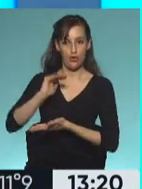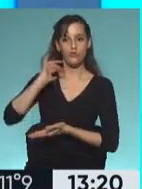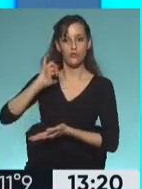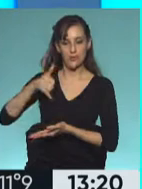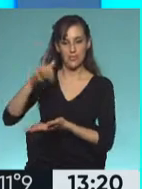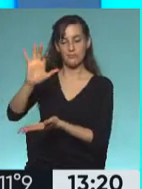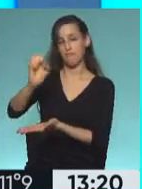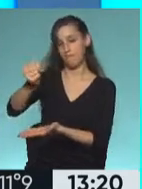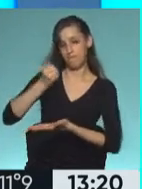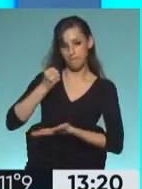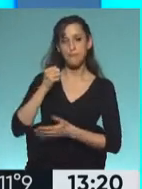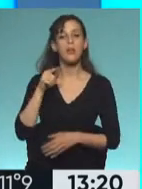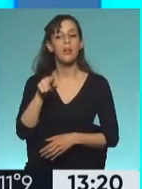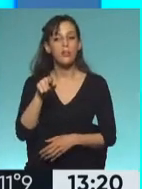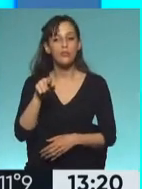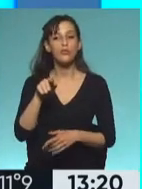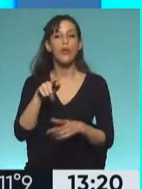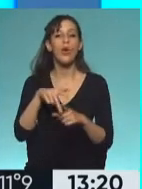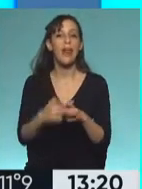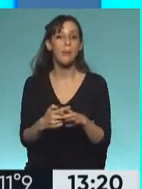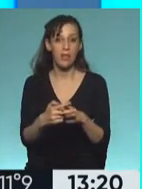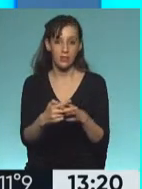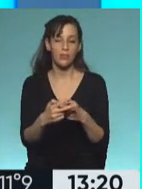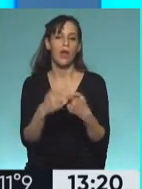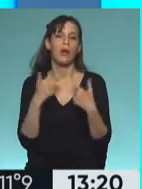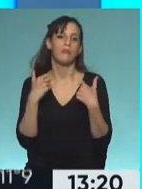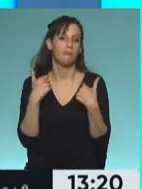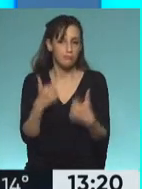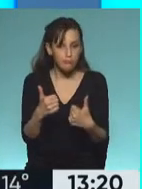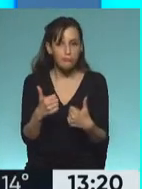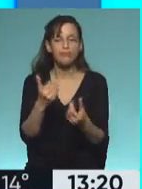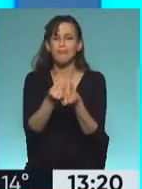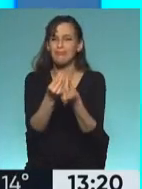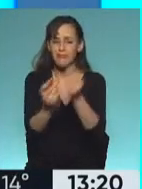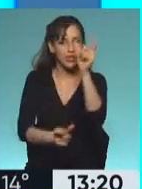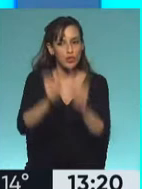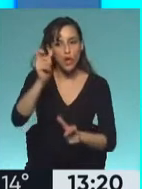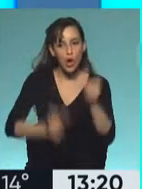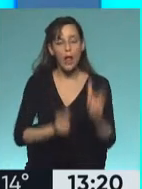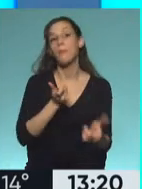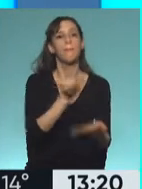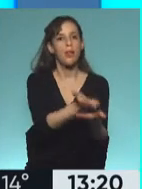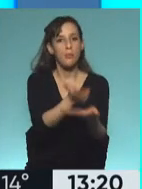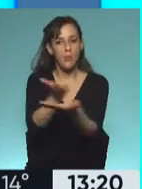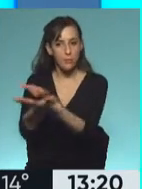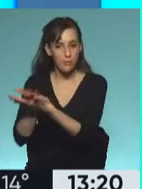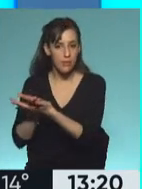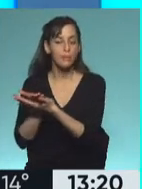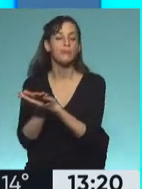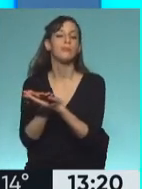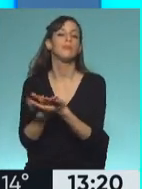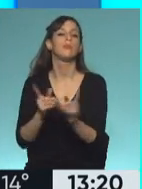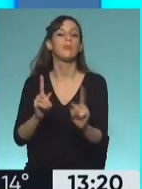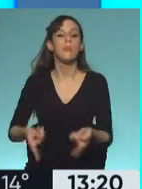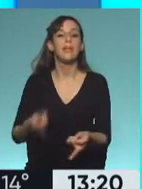herramienta que como vemos por las cifras ha sido bastante masiva y es útil justamente para conservar el